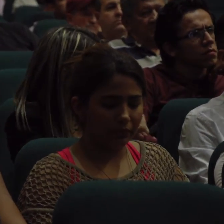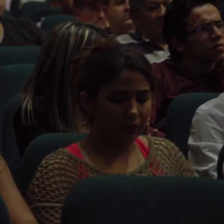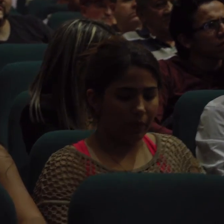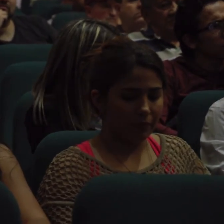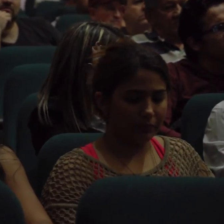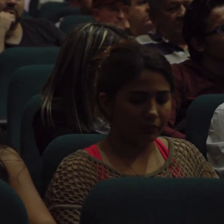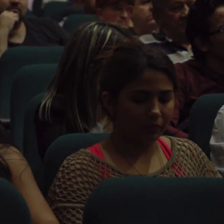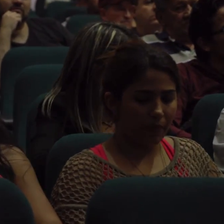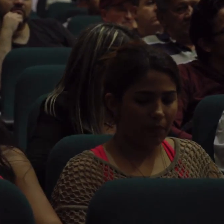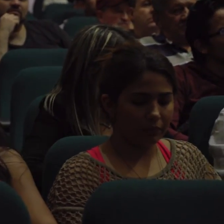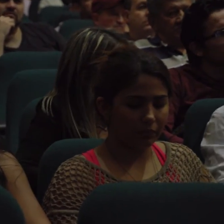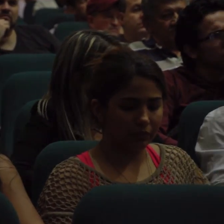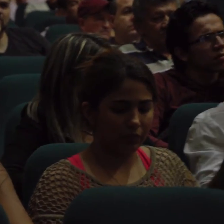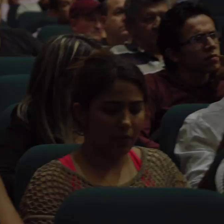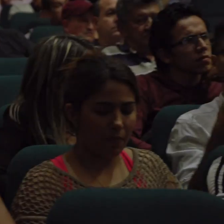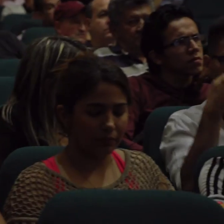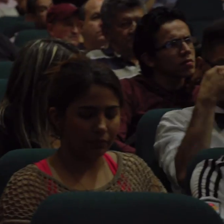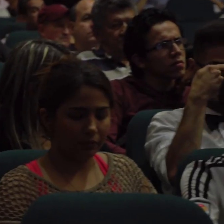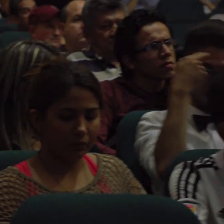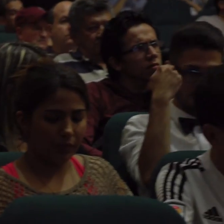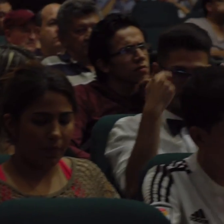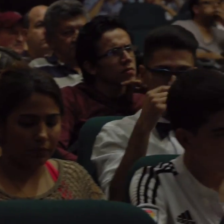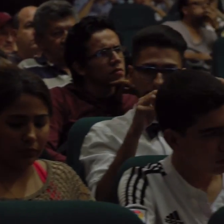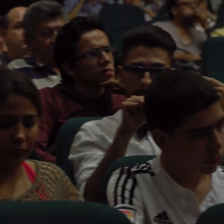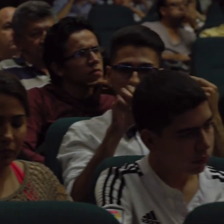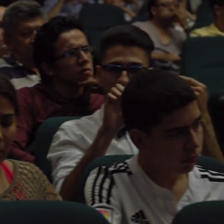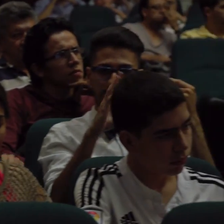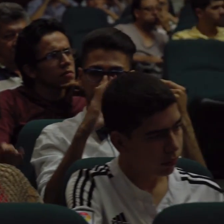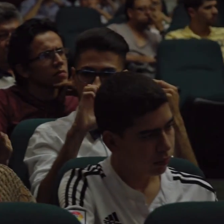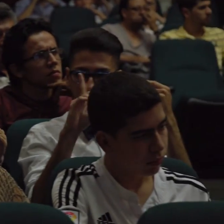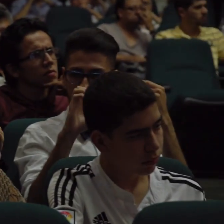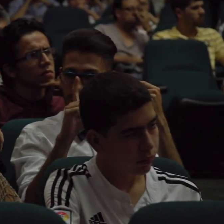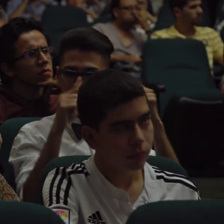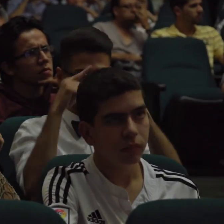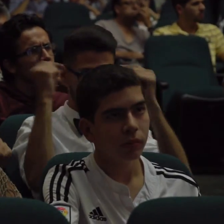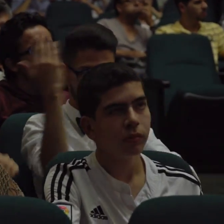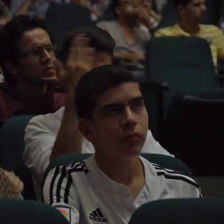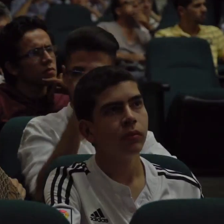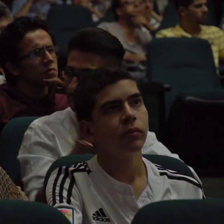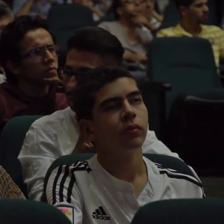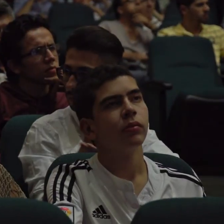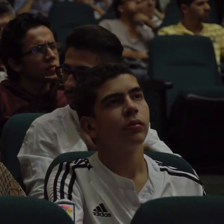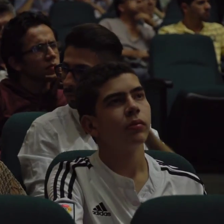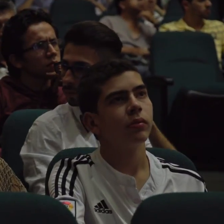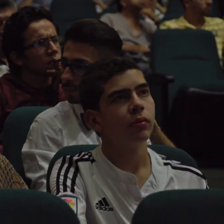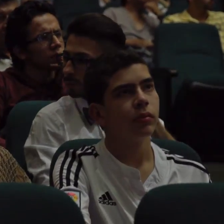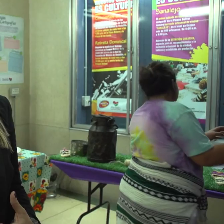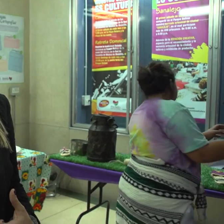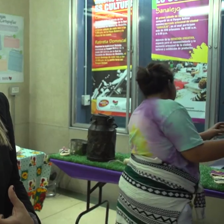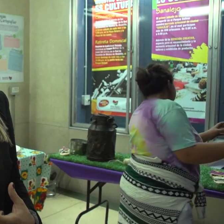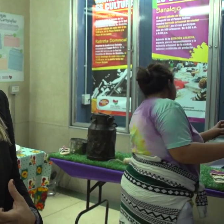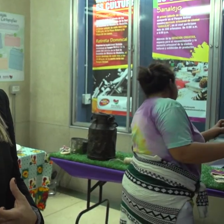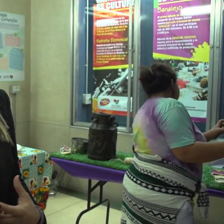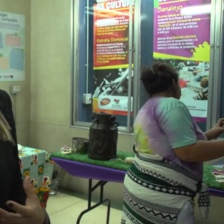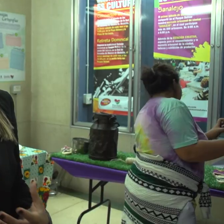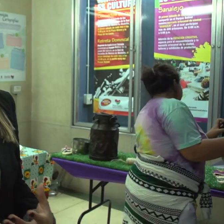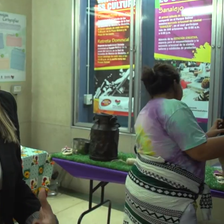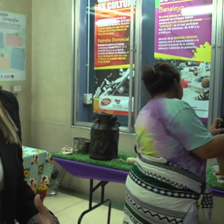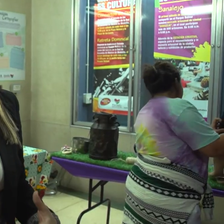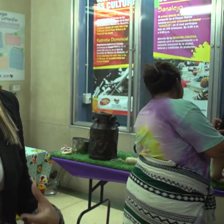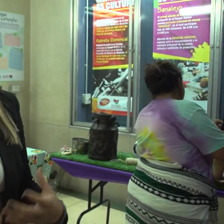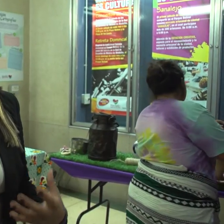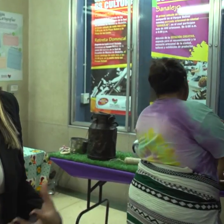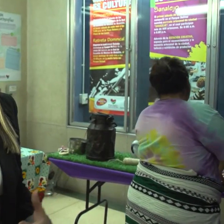está ávido de participar en este tipo de actividades. Nos hemos sorprendido porque les